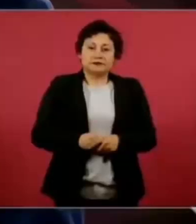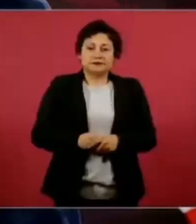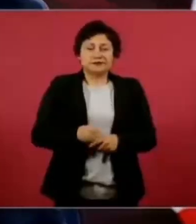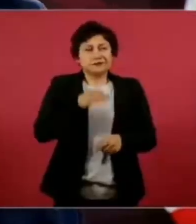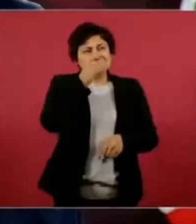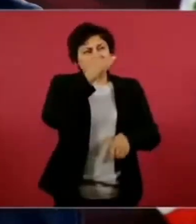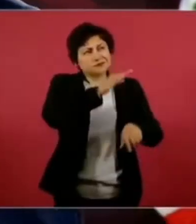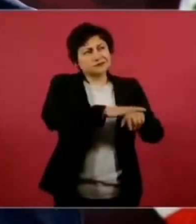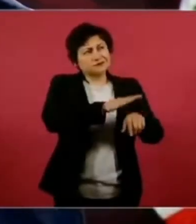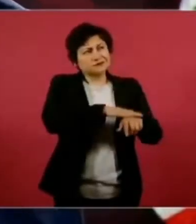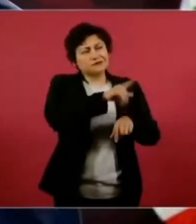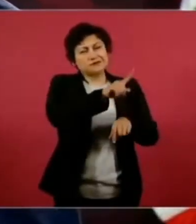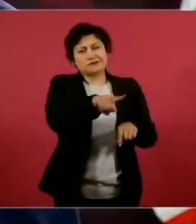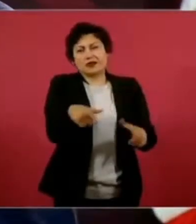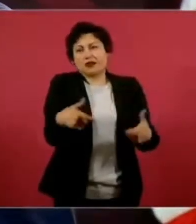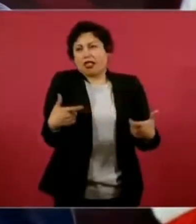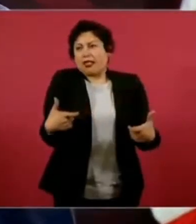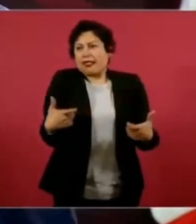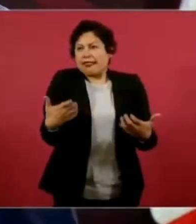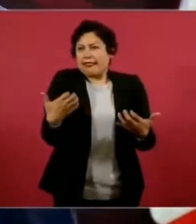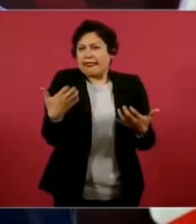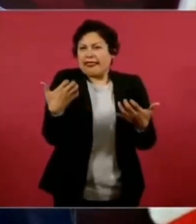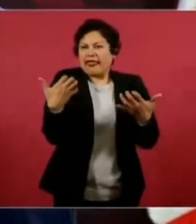ambiciosos, ¿sí?